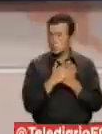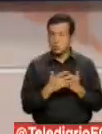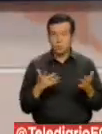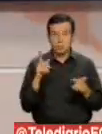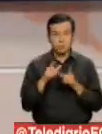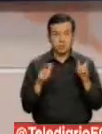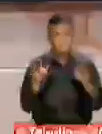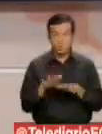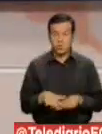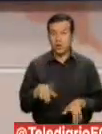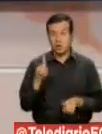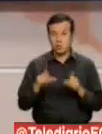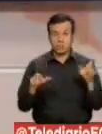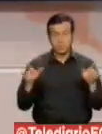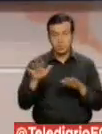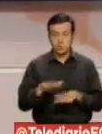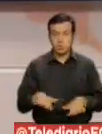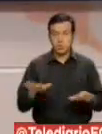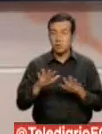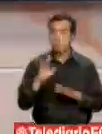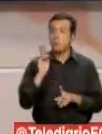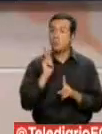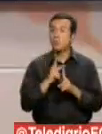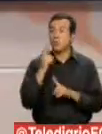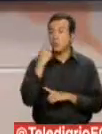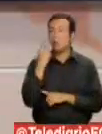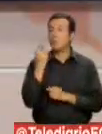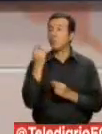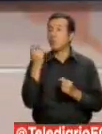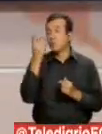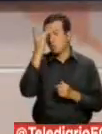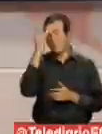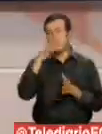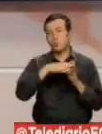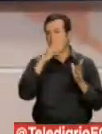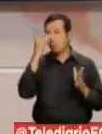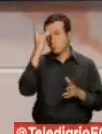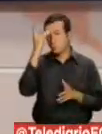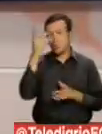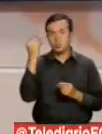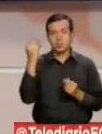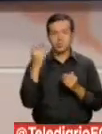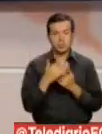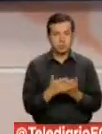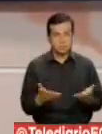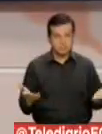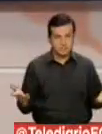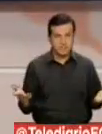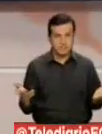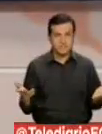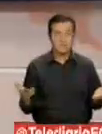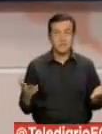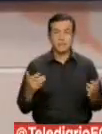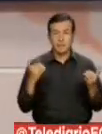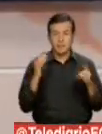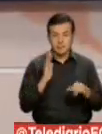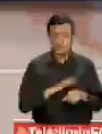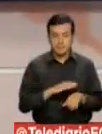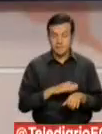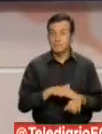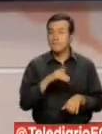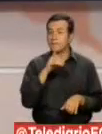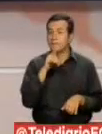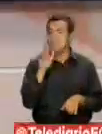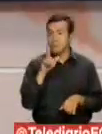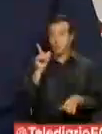la gente muchas de las veces se fija simplemente en que hay demasiada deuda en el país y resulta que lo que está mal es el